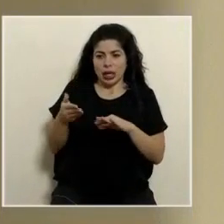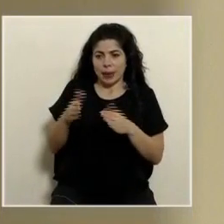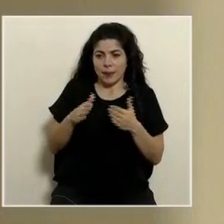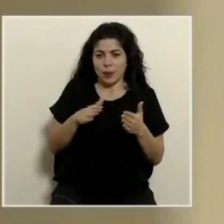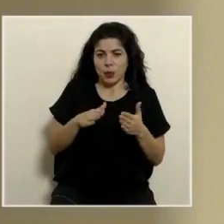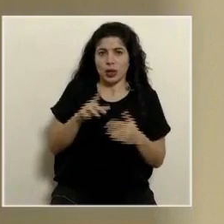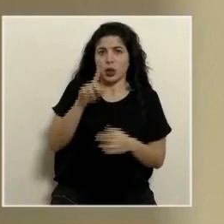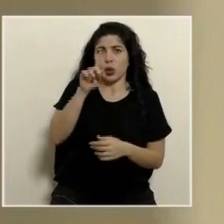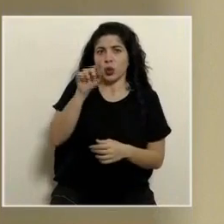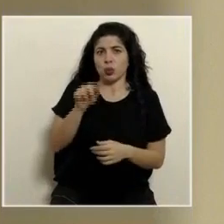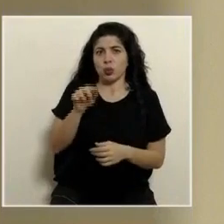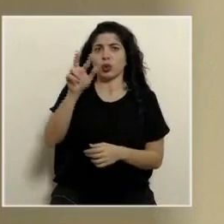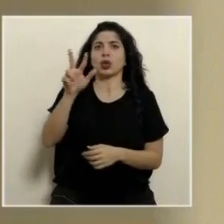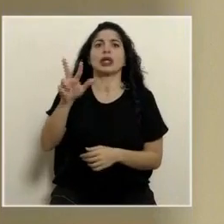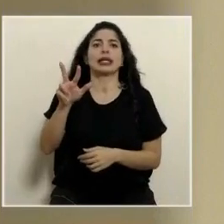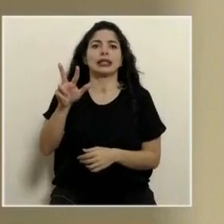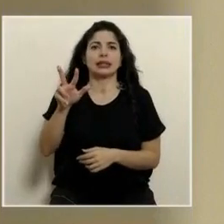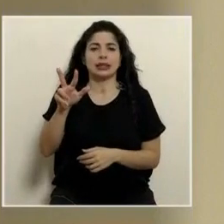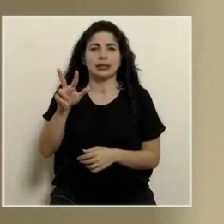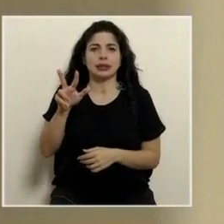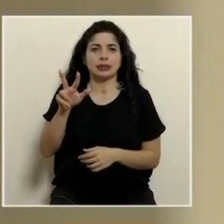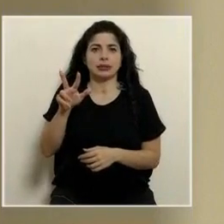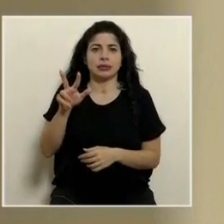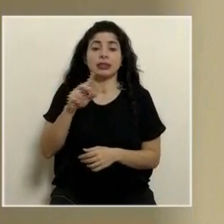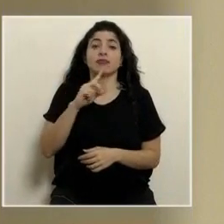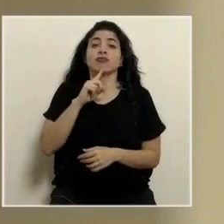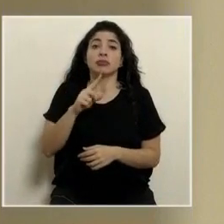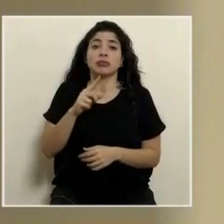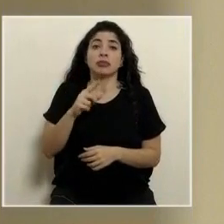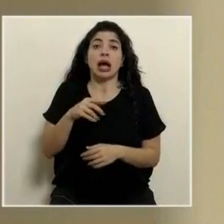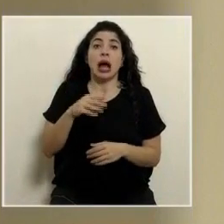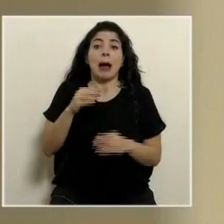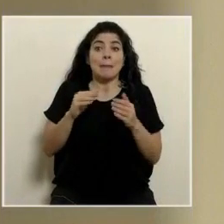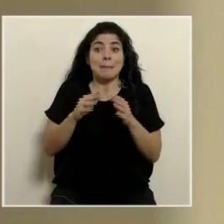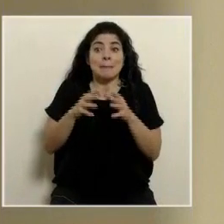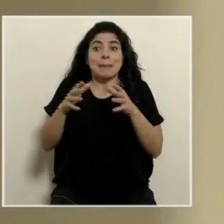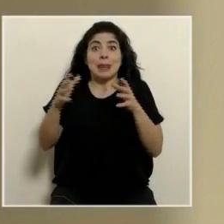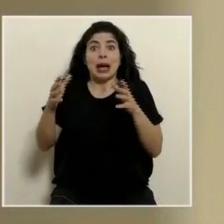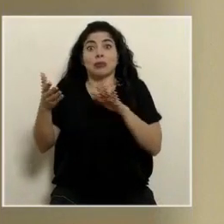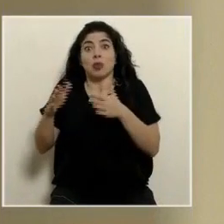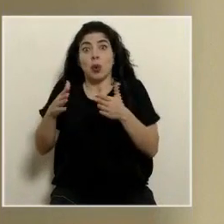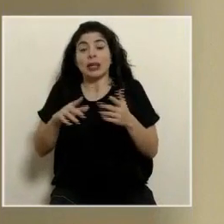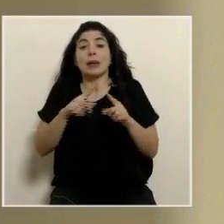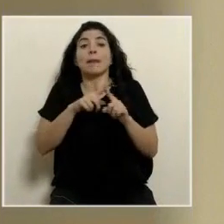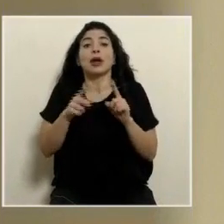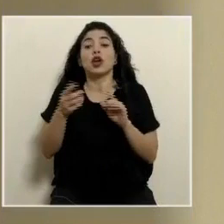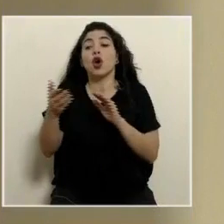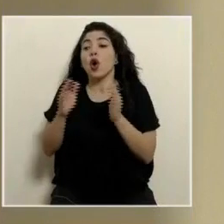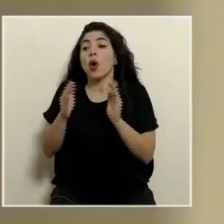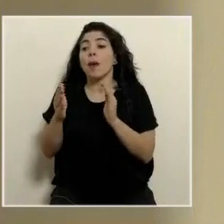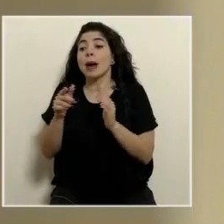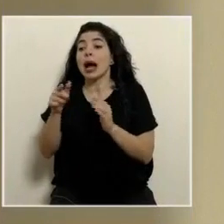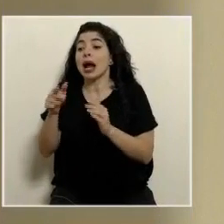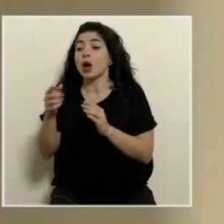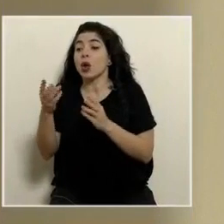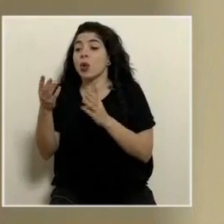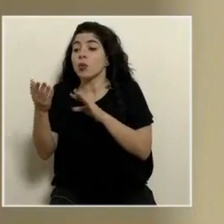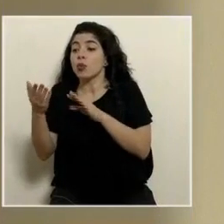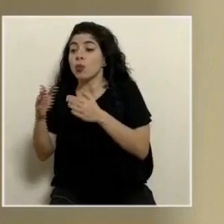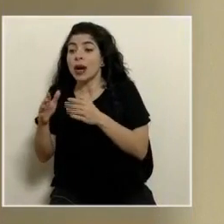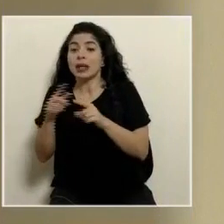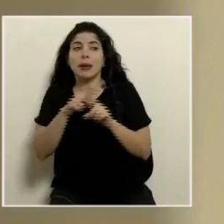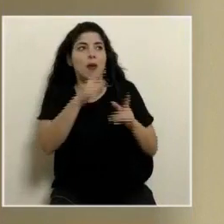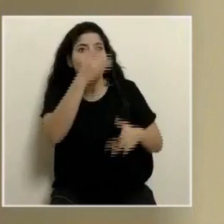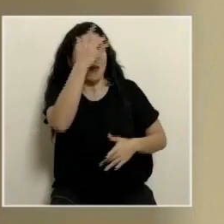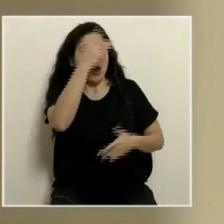aproximadamente 1.3. Que es cierto que han habido más fallecidos, pero claro que también en proporción a muchísimos más